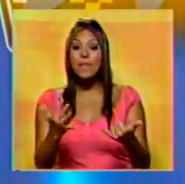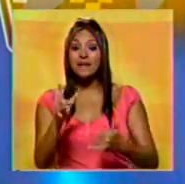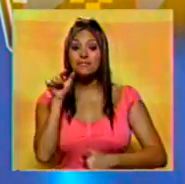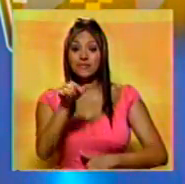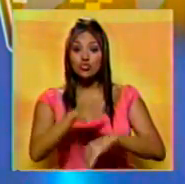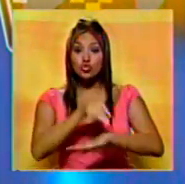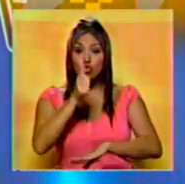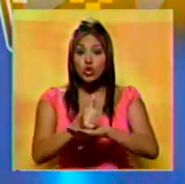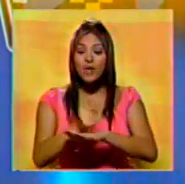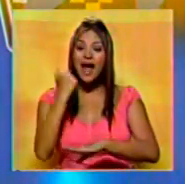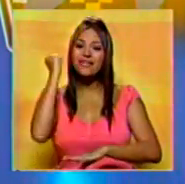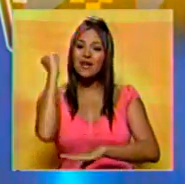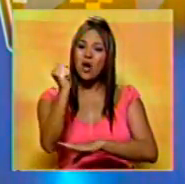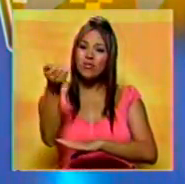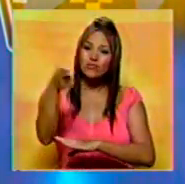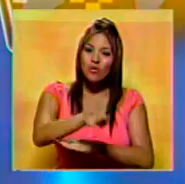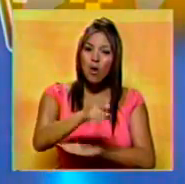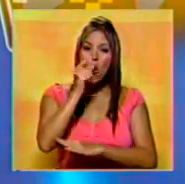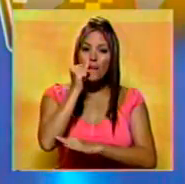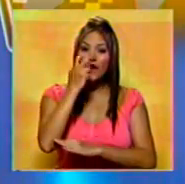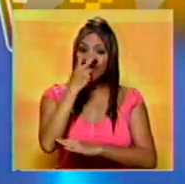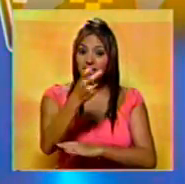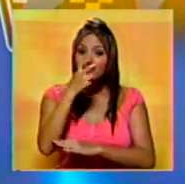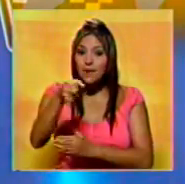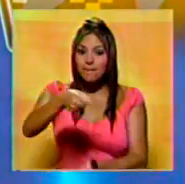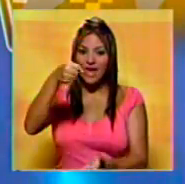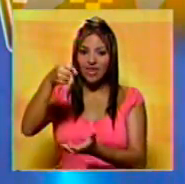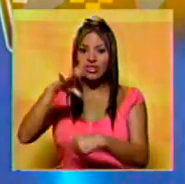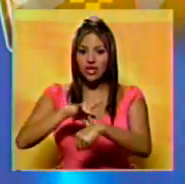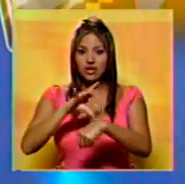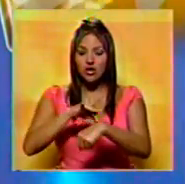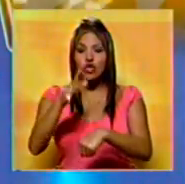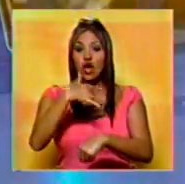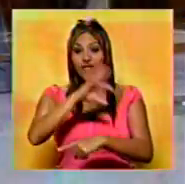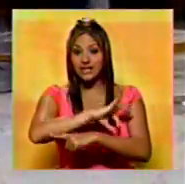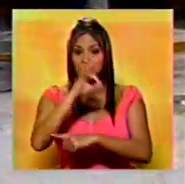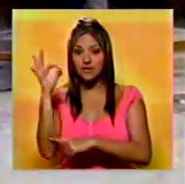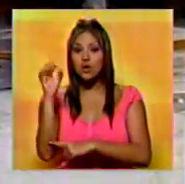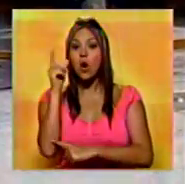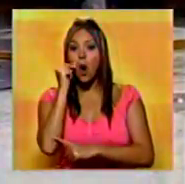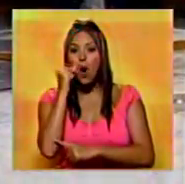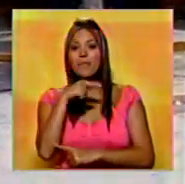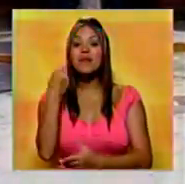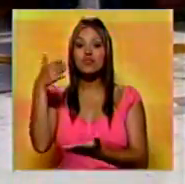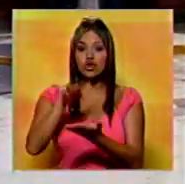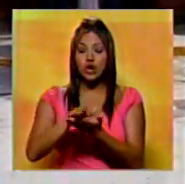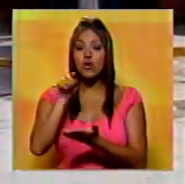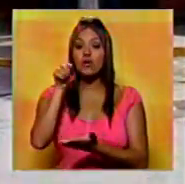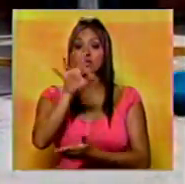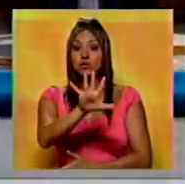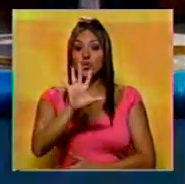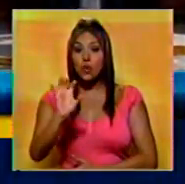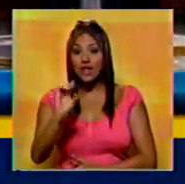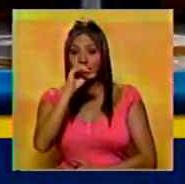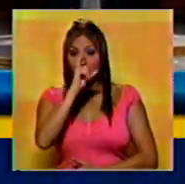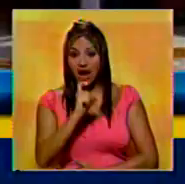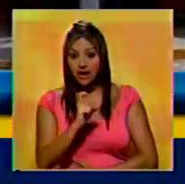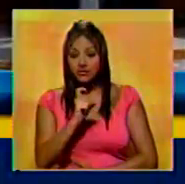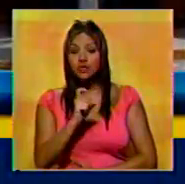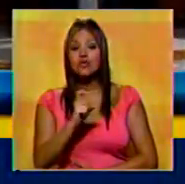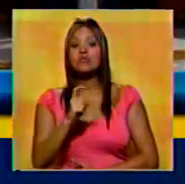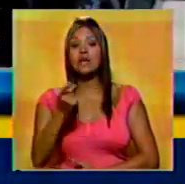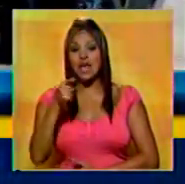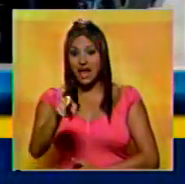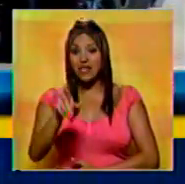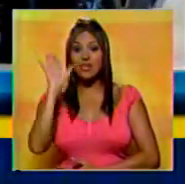supuestamente involucrados en el homicidio de un visitador médico ocurrido en Barquisimeto. El cadáver de Nelson David Silva, de 50 años y oriundo